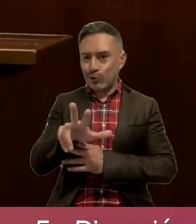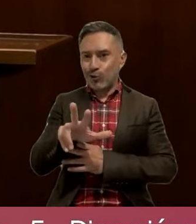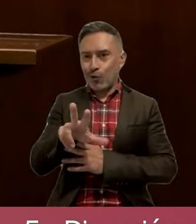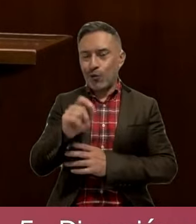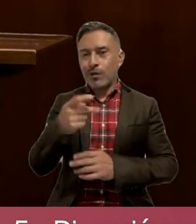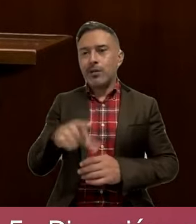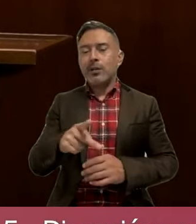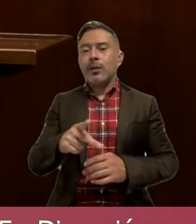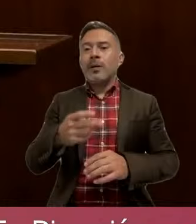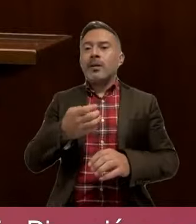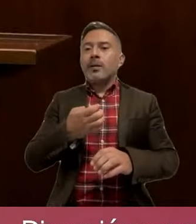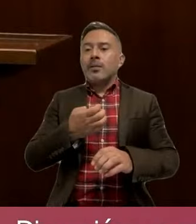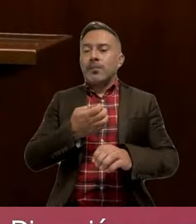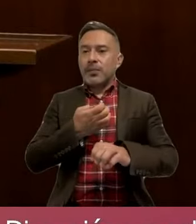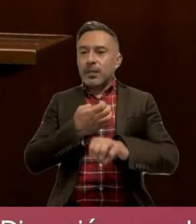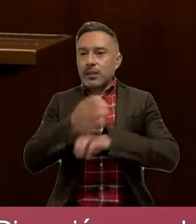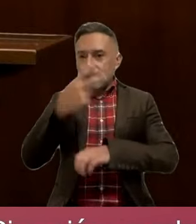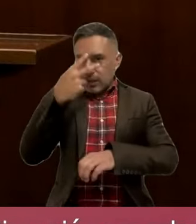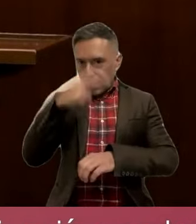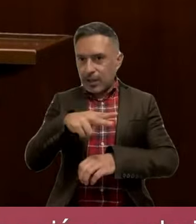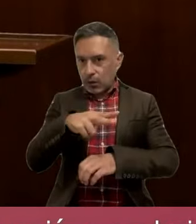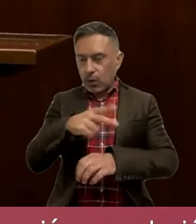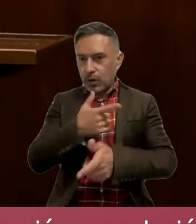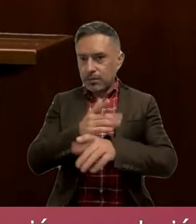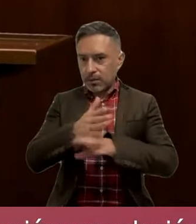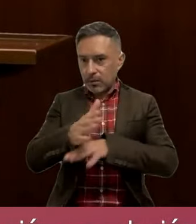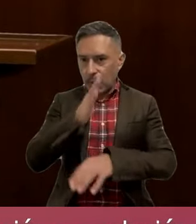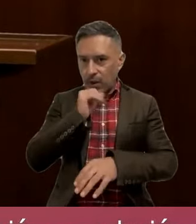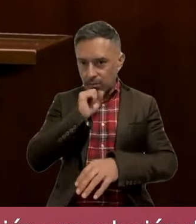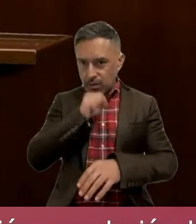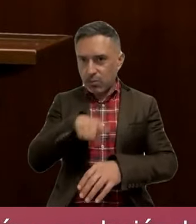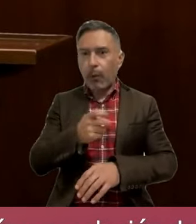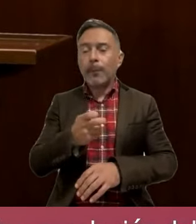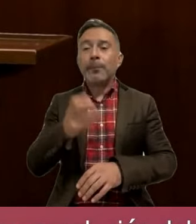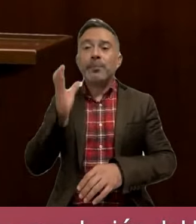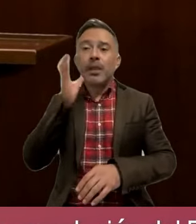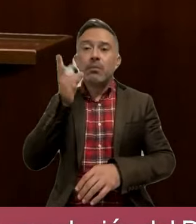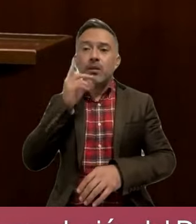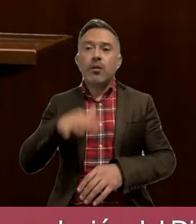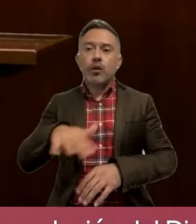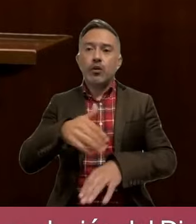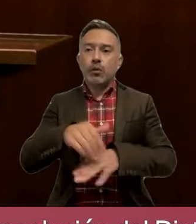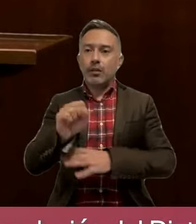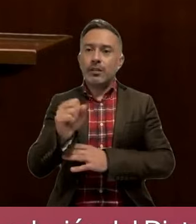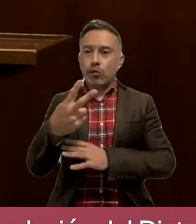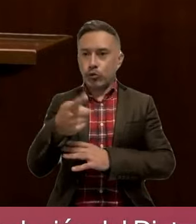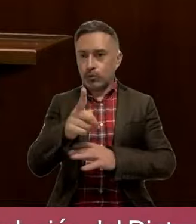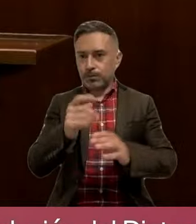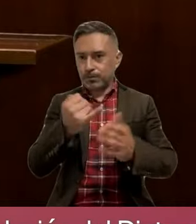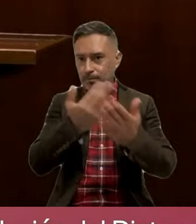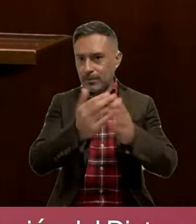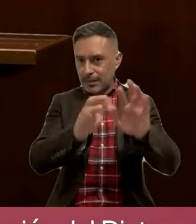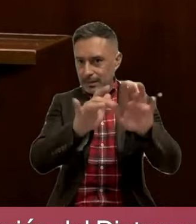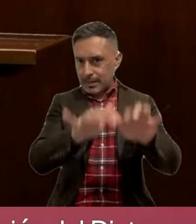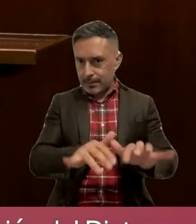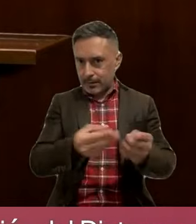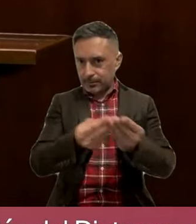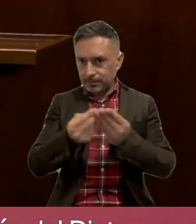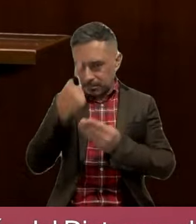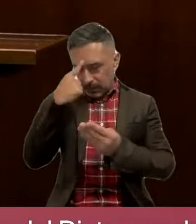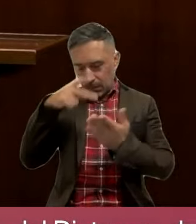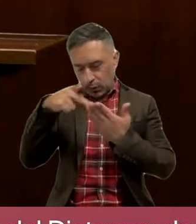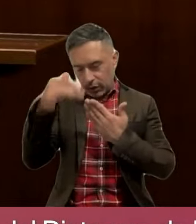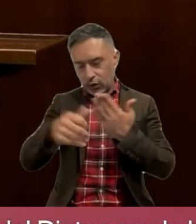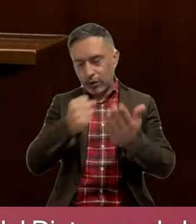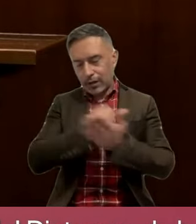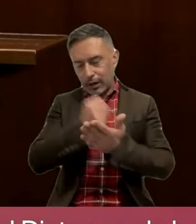Estado Libre y Soberano de México, presentó a la 62 Legislatura la iniciativa con proyecto de decreto por el que se